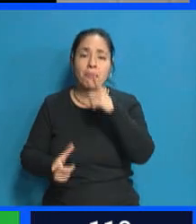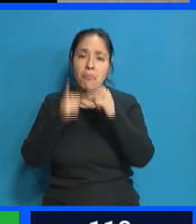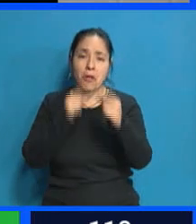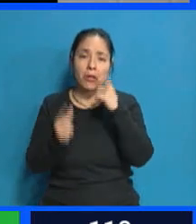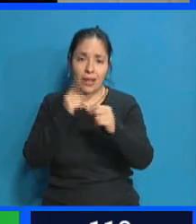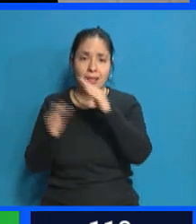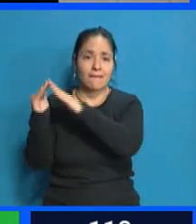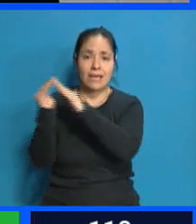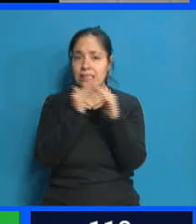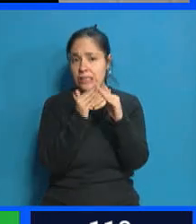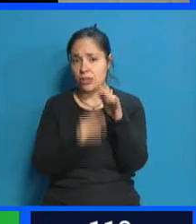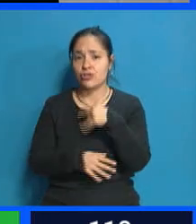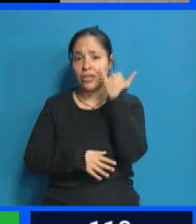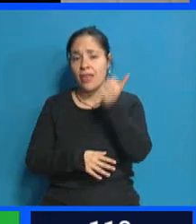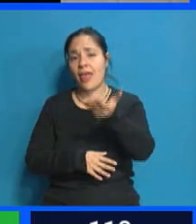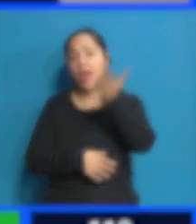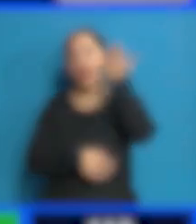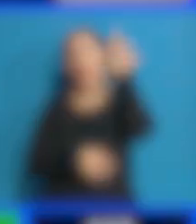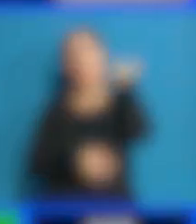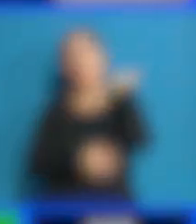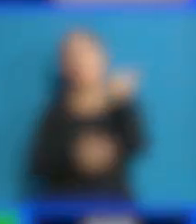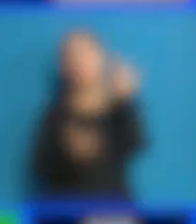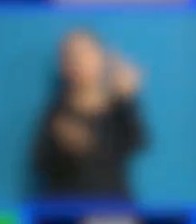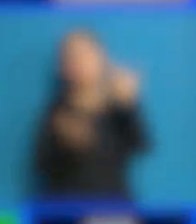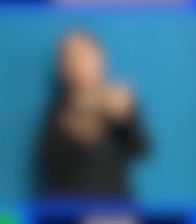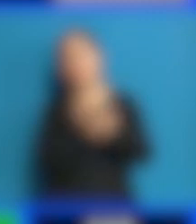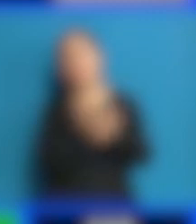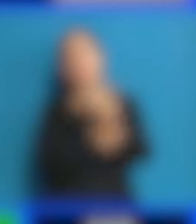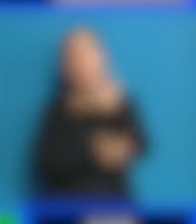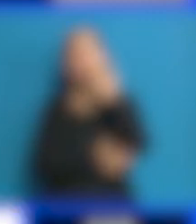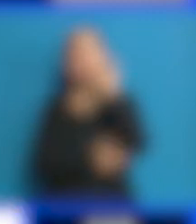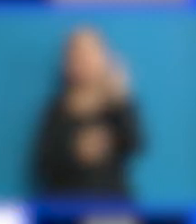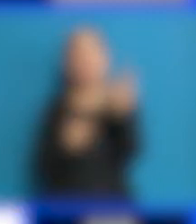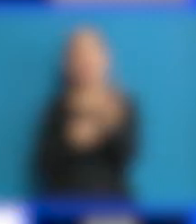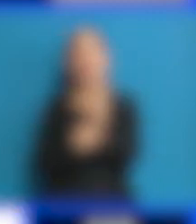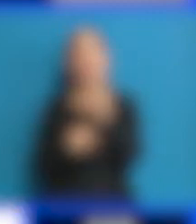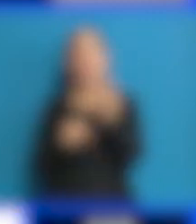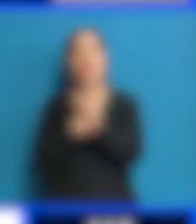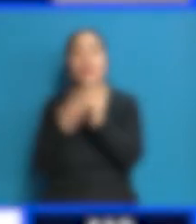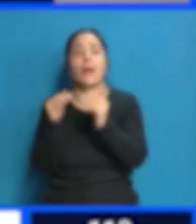haciendo los vecinos ya desde hace tiempo por mayor seguridad. Te agradecemos mucho la información, Sol.